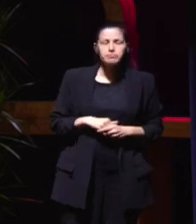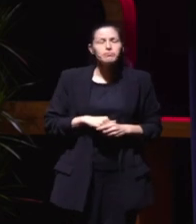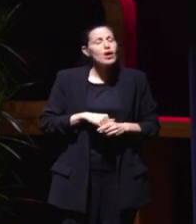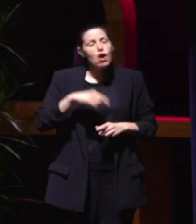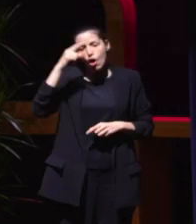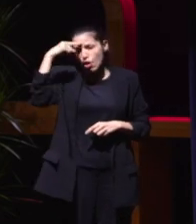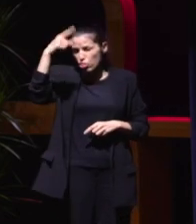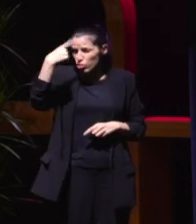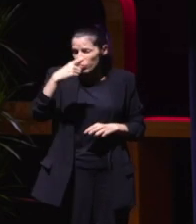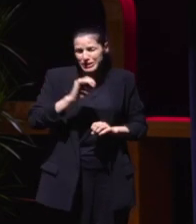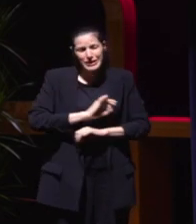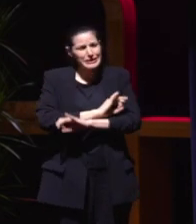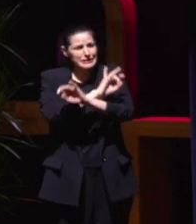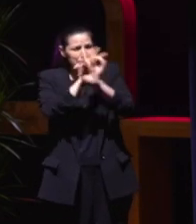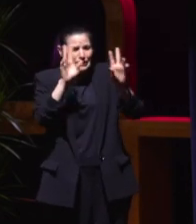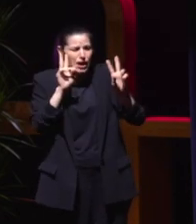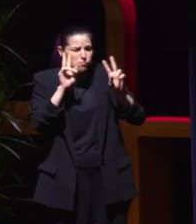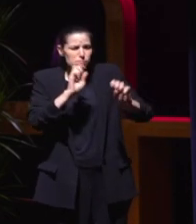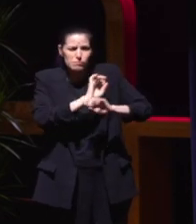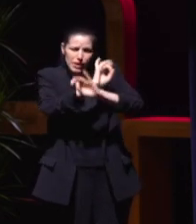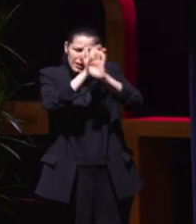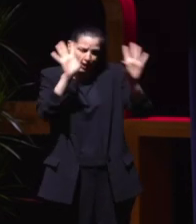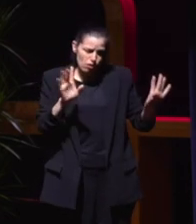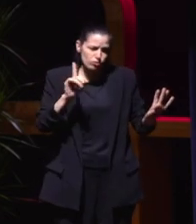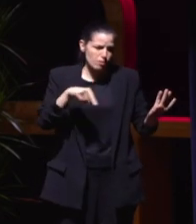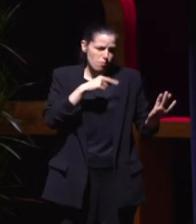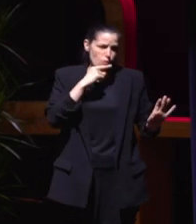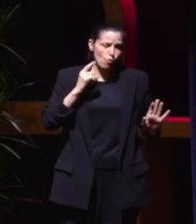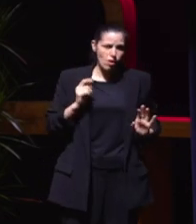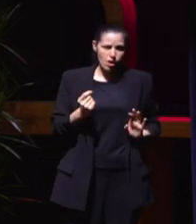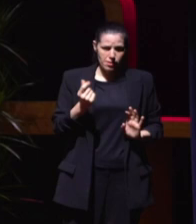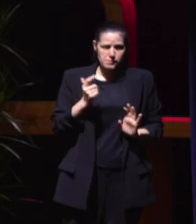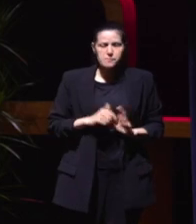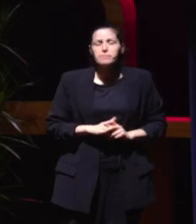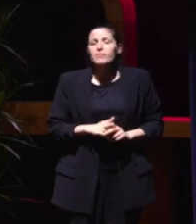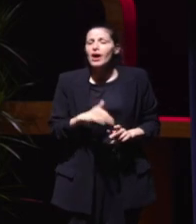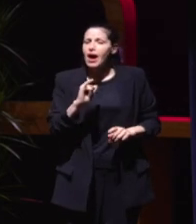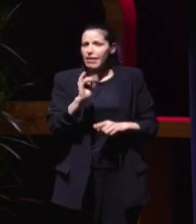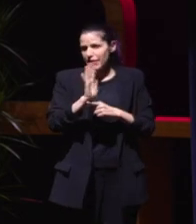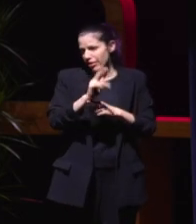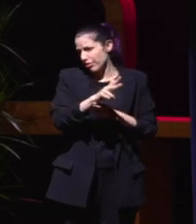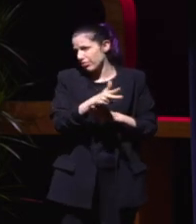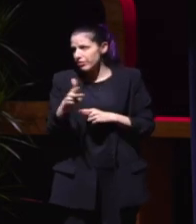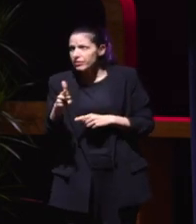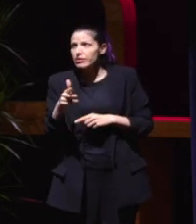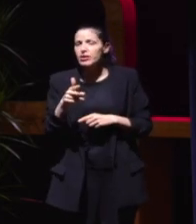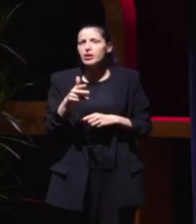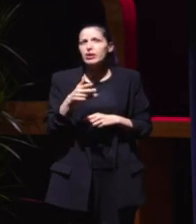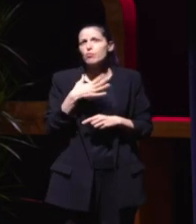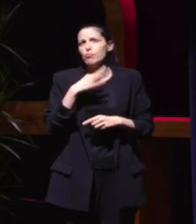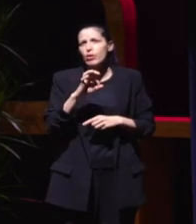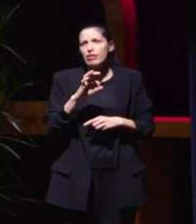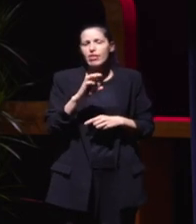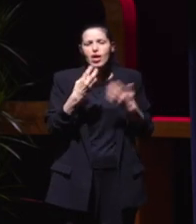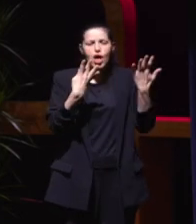y muy dolorosa nos vemos como todo el cine o sea el noventa y tantos por ciento de todas las películas que